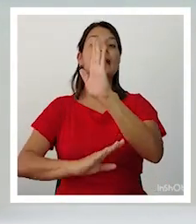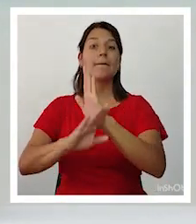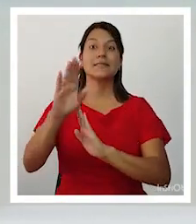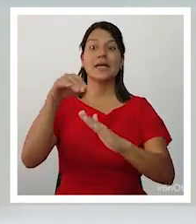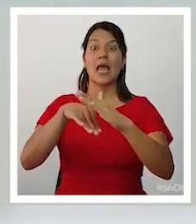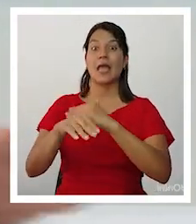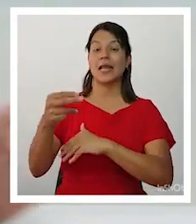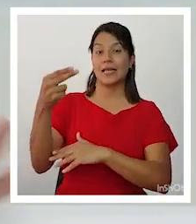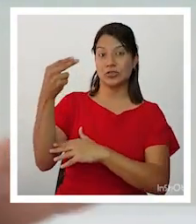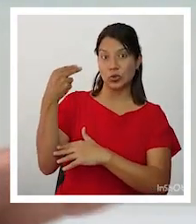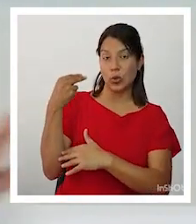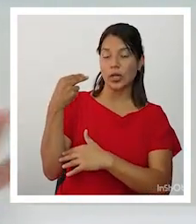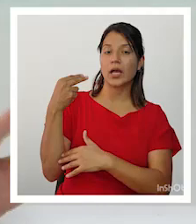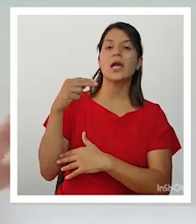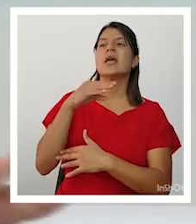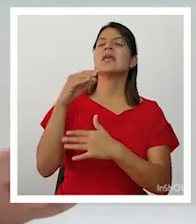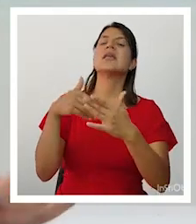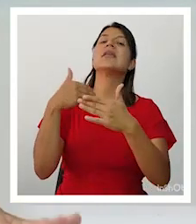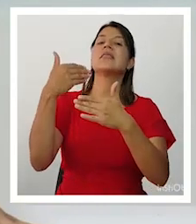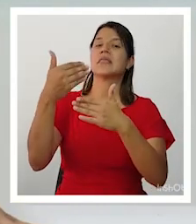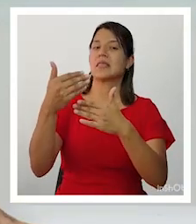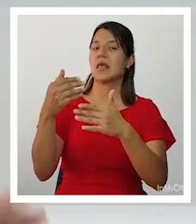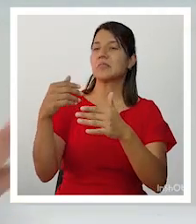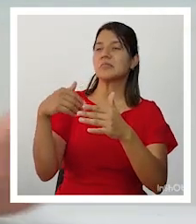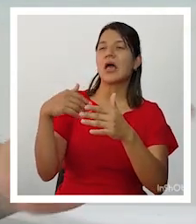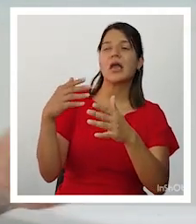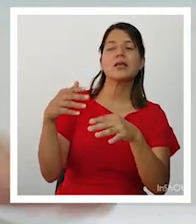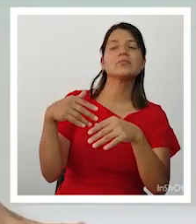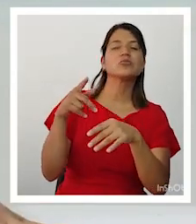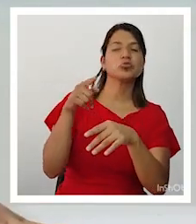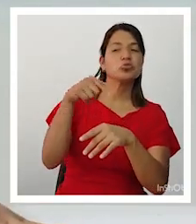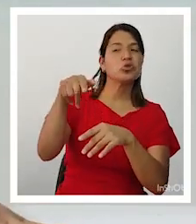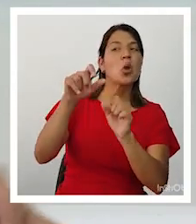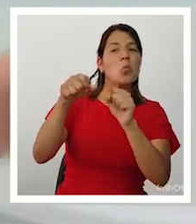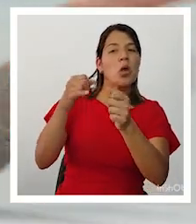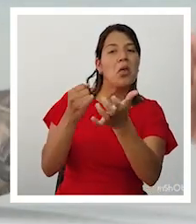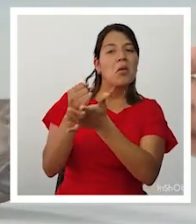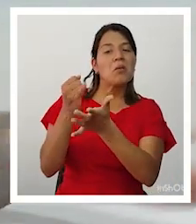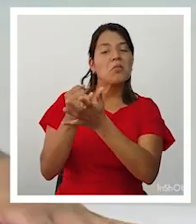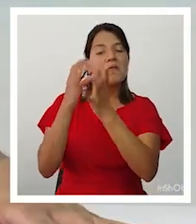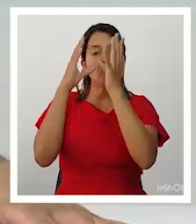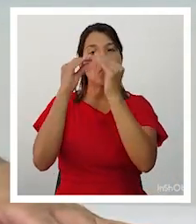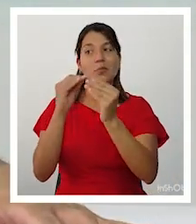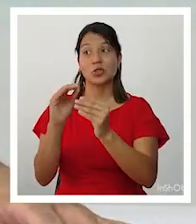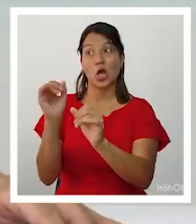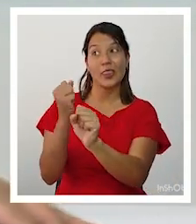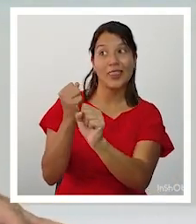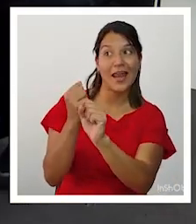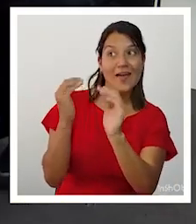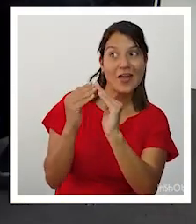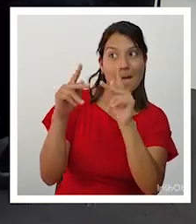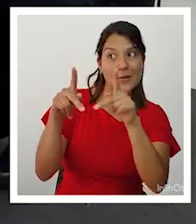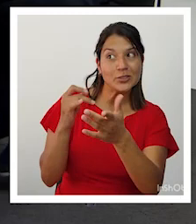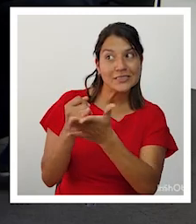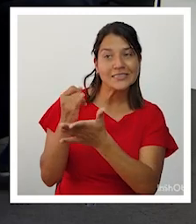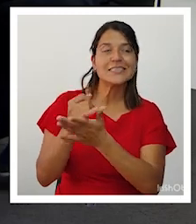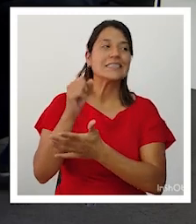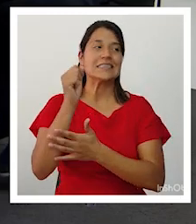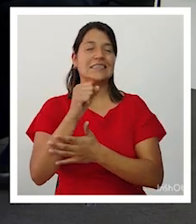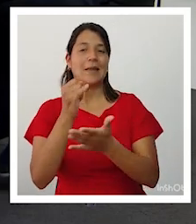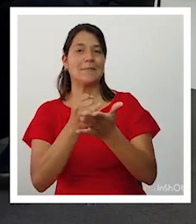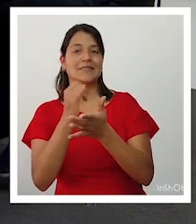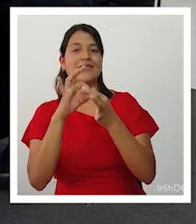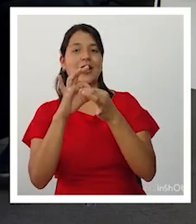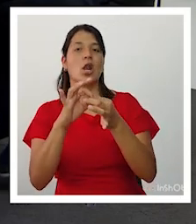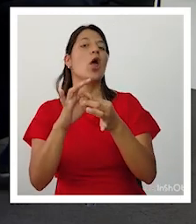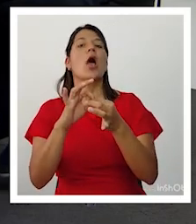historia, ¿verdad? Después que ahí se los dejo como peloteando para que las personas lo busquen, ¿verdad? Para que la gente se ponga en a la investigar. mitología griega.